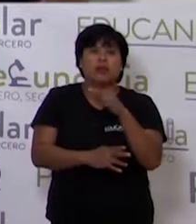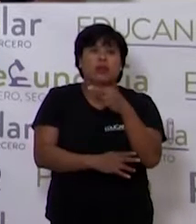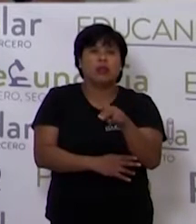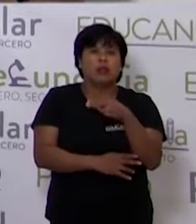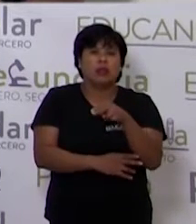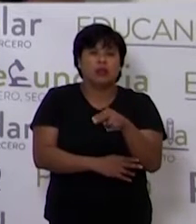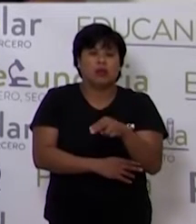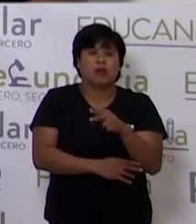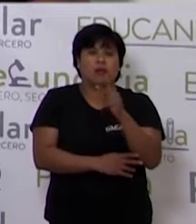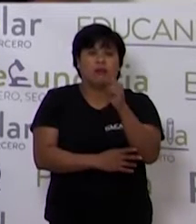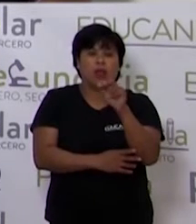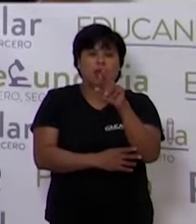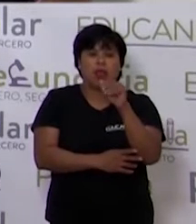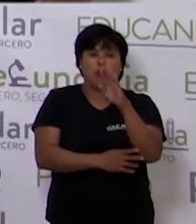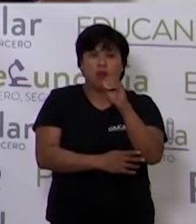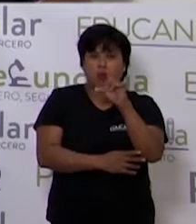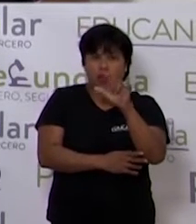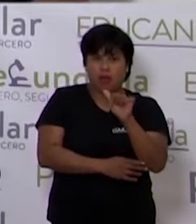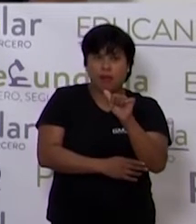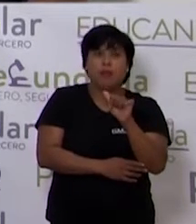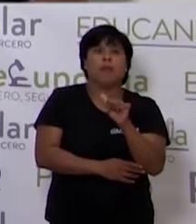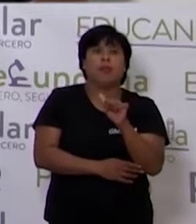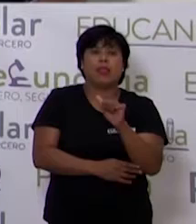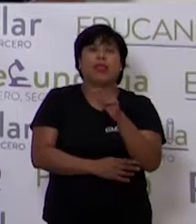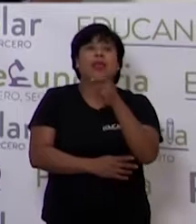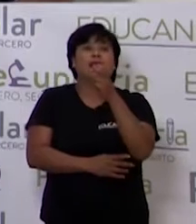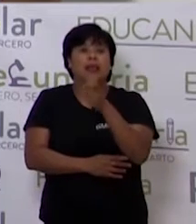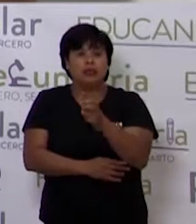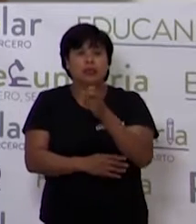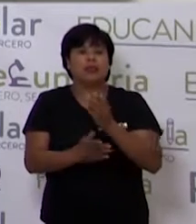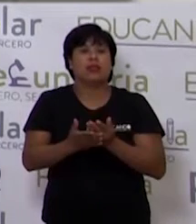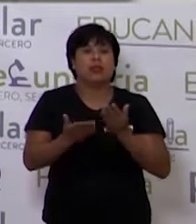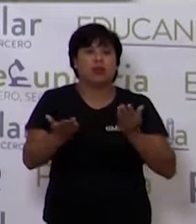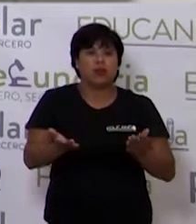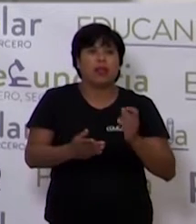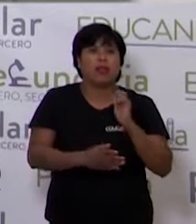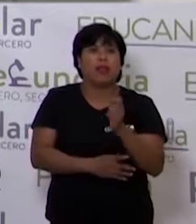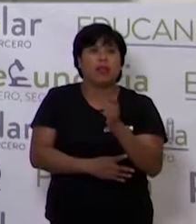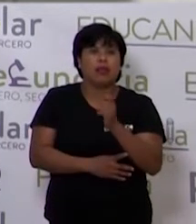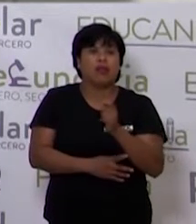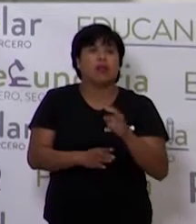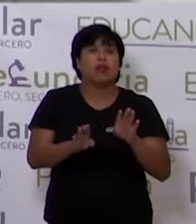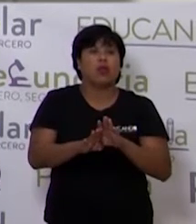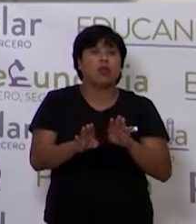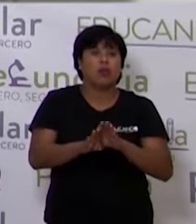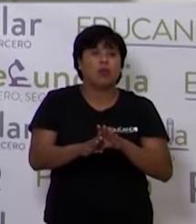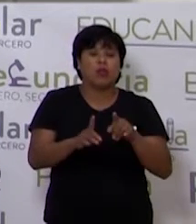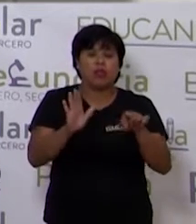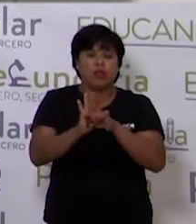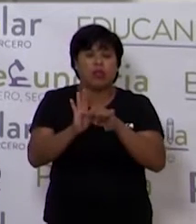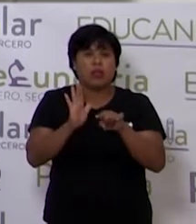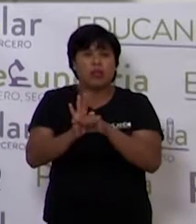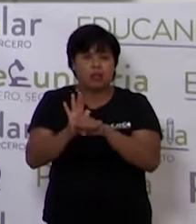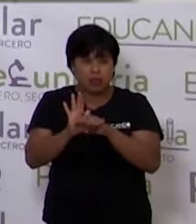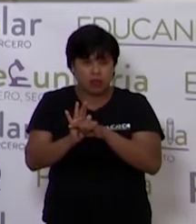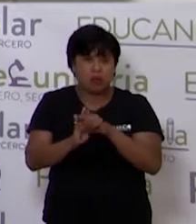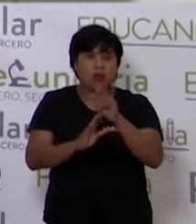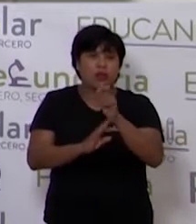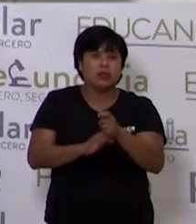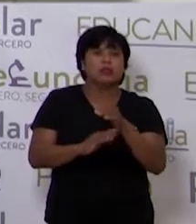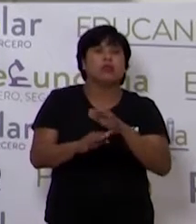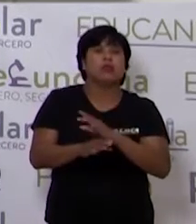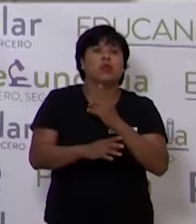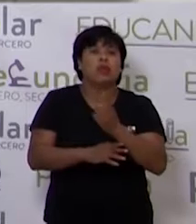llama parábola. Una parábola que en este caso es con signo negativo la función